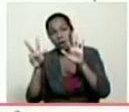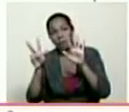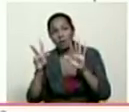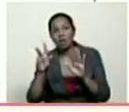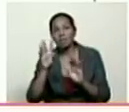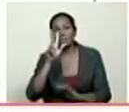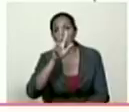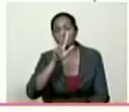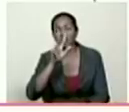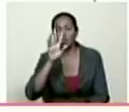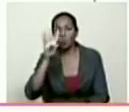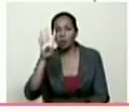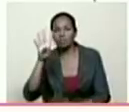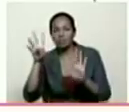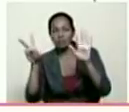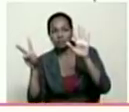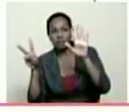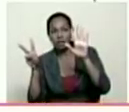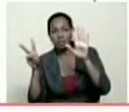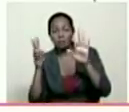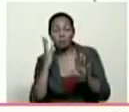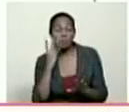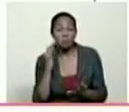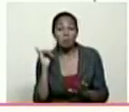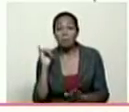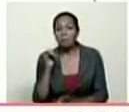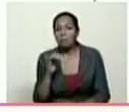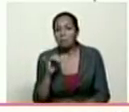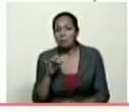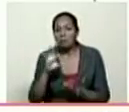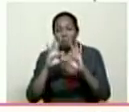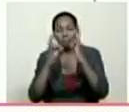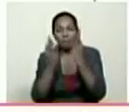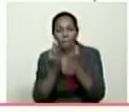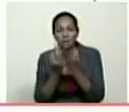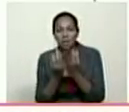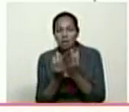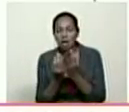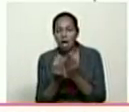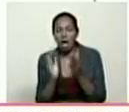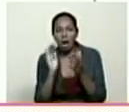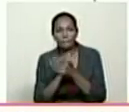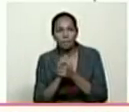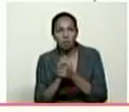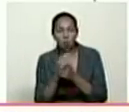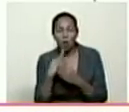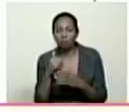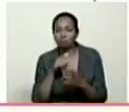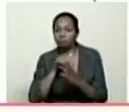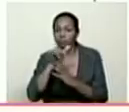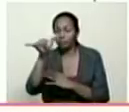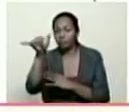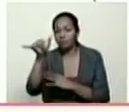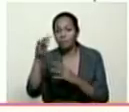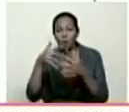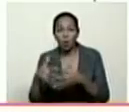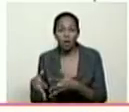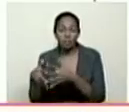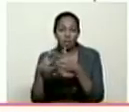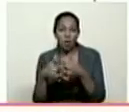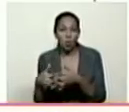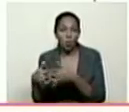15.909.347. Según nos refieren familiares y allegados, en este momento está en los Estados Unidos de Norteamérica